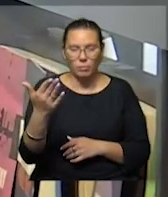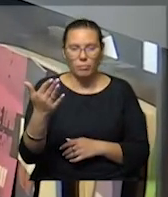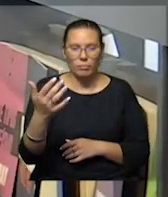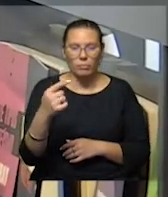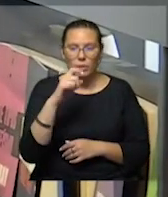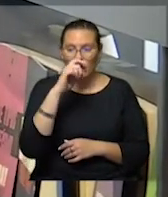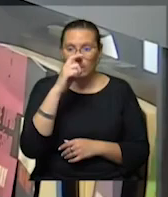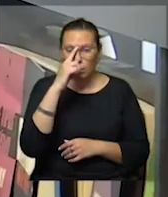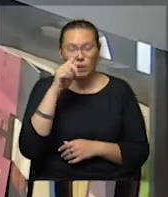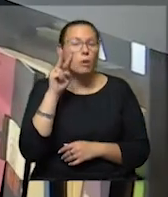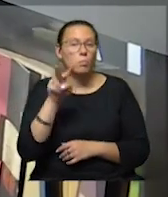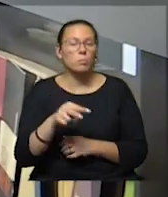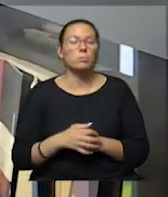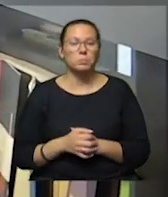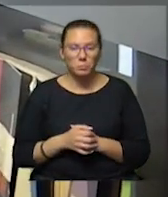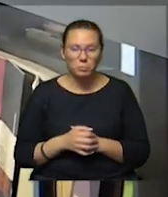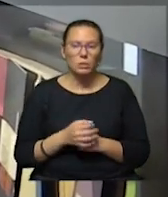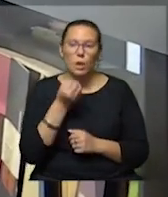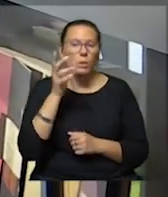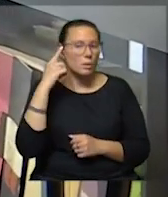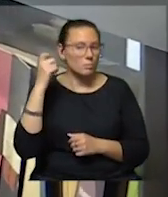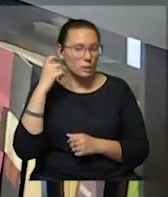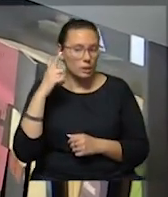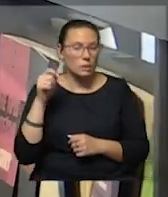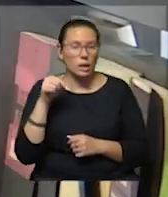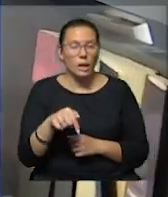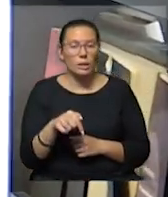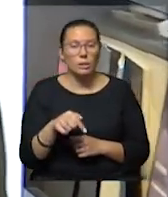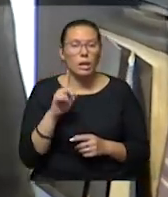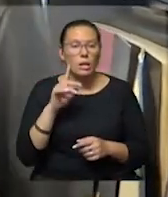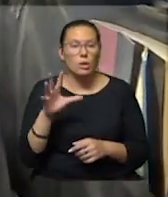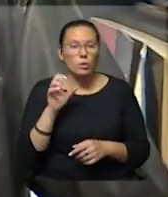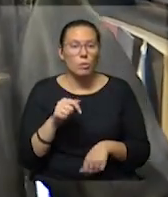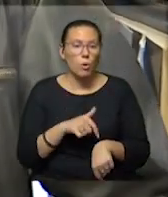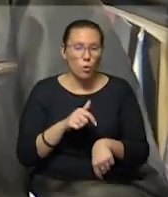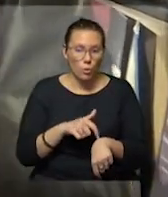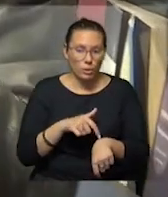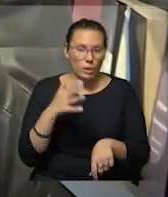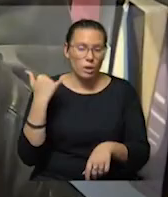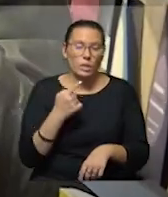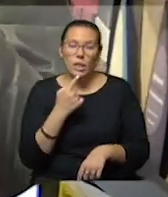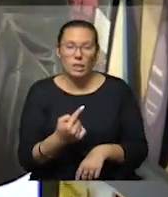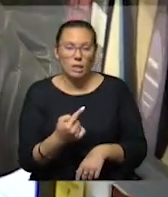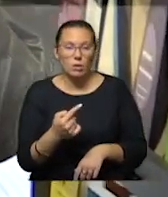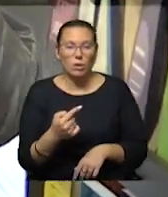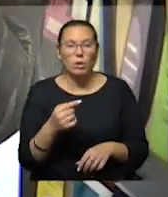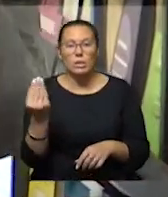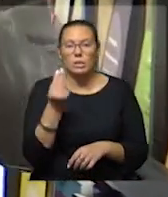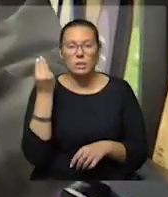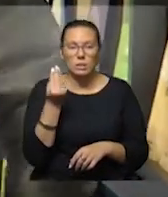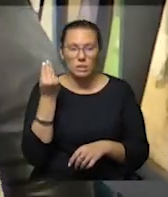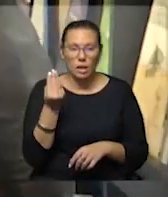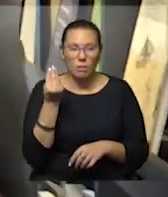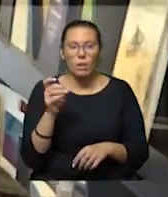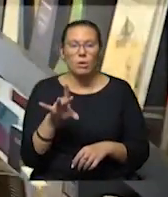se va a estar muy bien divina experiencia entonces este rastro les vamos a recordar un poco los horarios que recién dijo Martín sábado 15